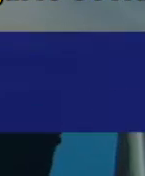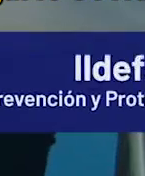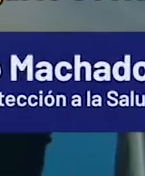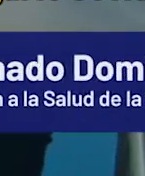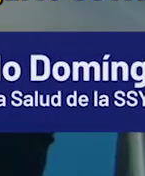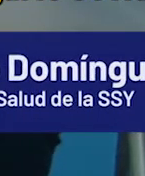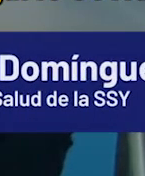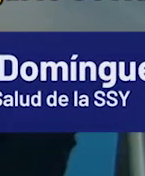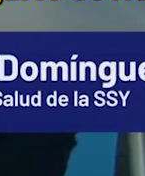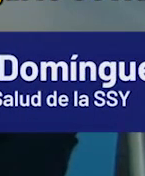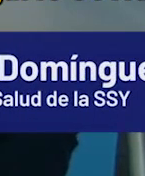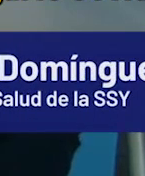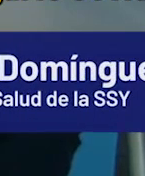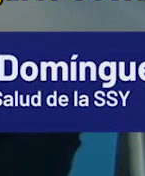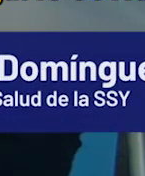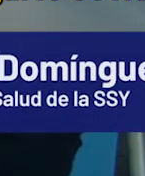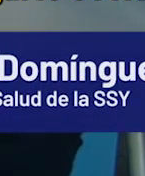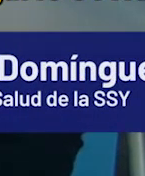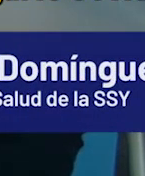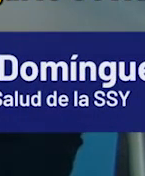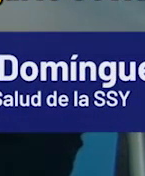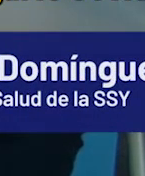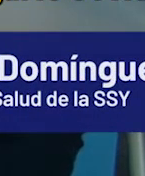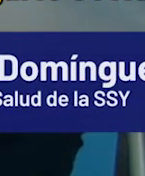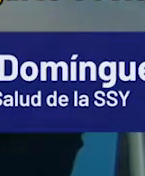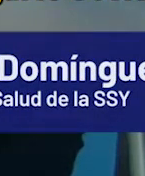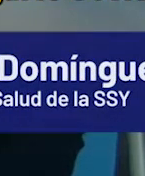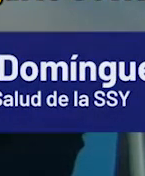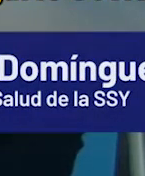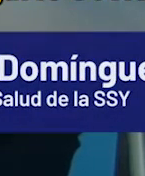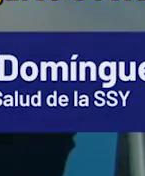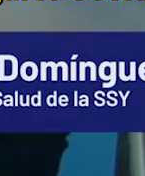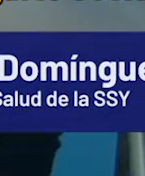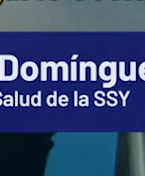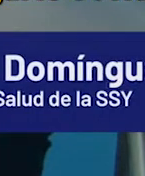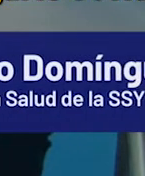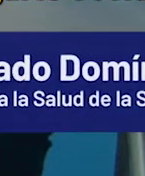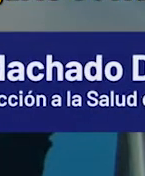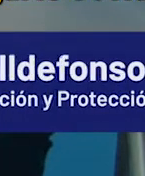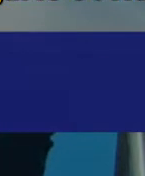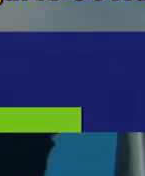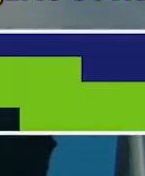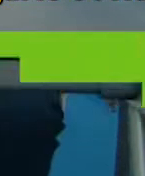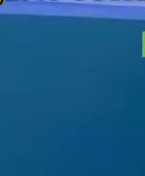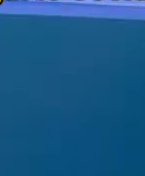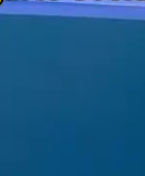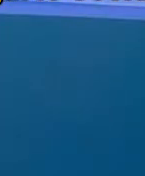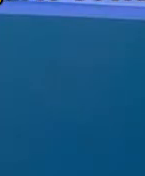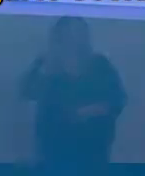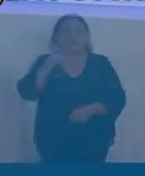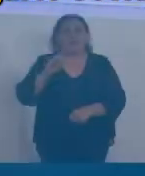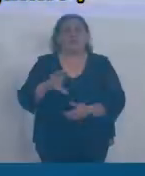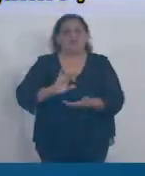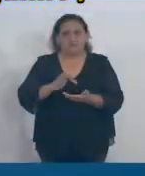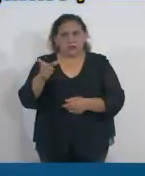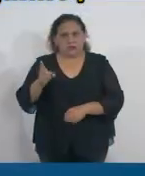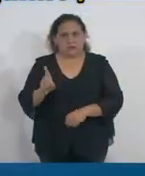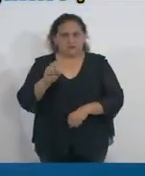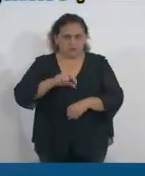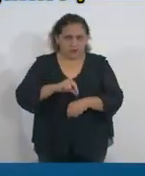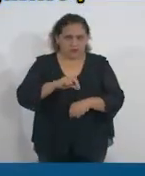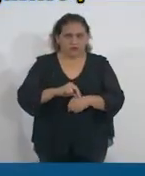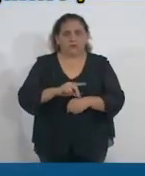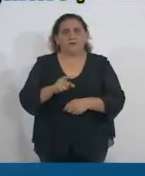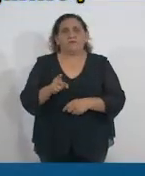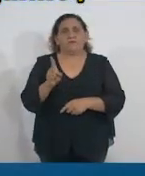Buenas tardes. Nos disponemos a dar el parte diario relacionado con el COVID-19. Doctor Isaac. Gracias, doctor Machado. Desde que inició